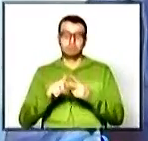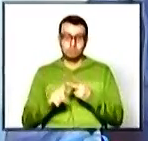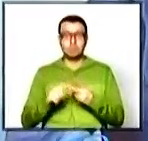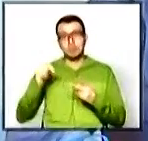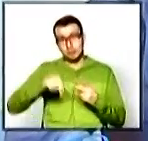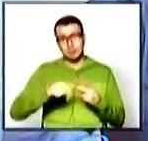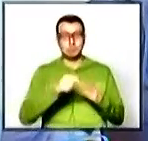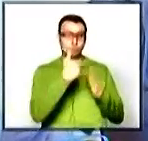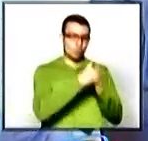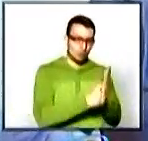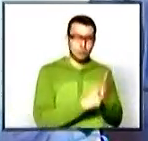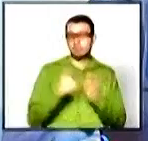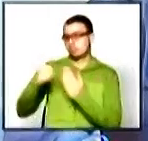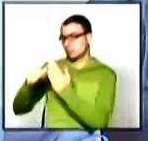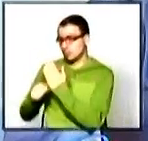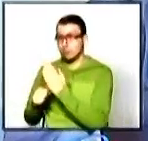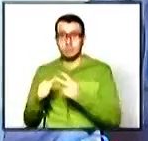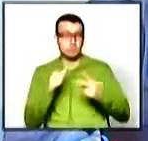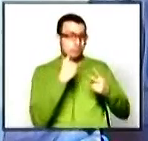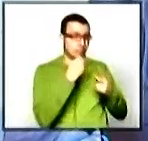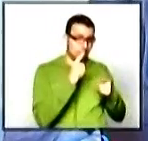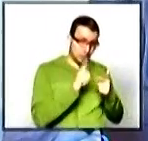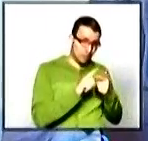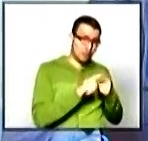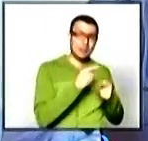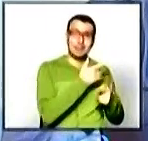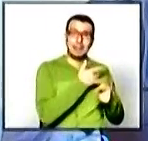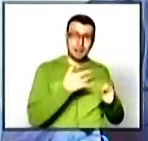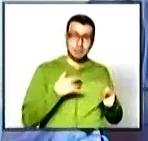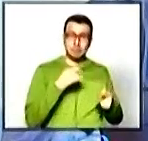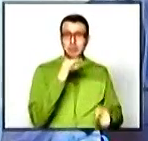programa, lo que se llama terapia reconectiva